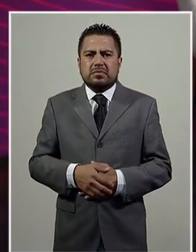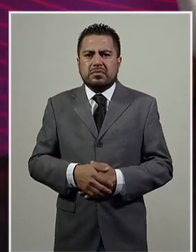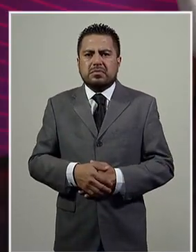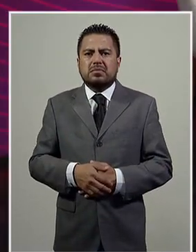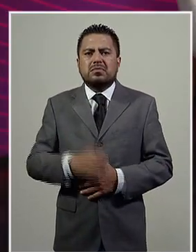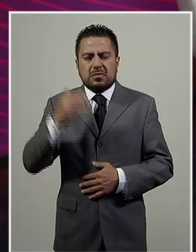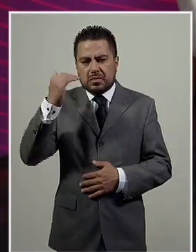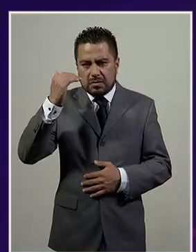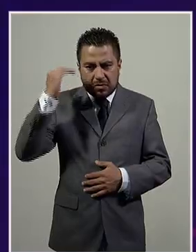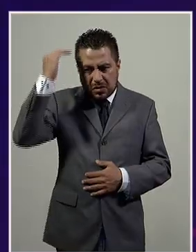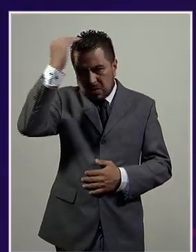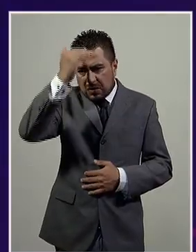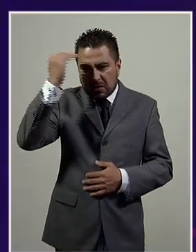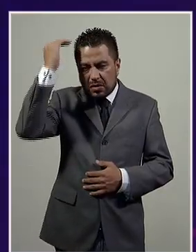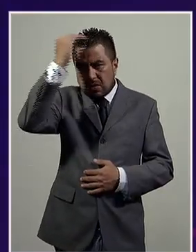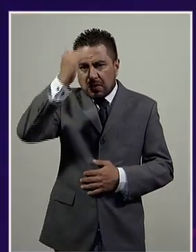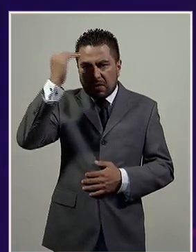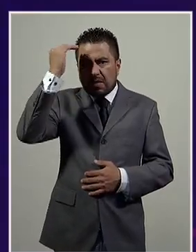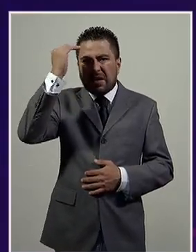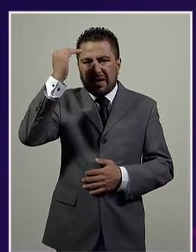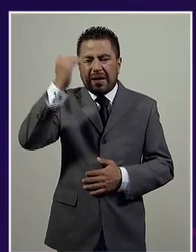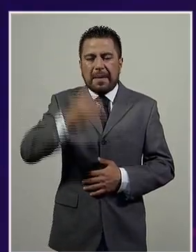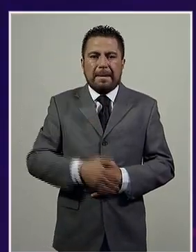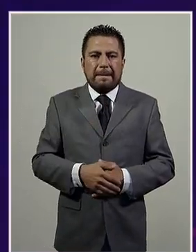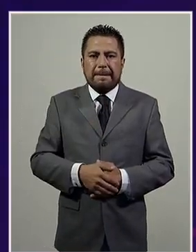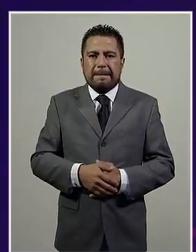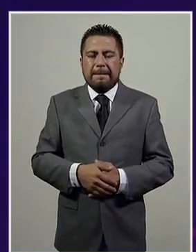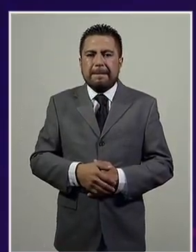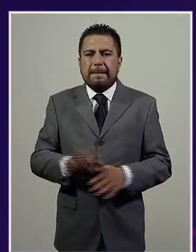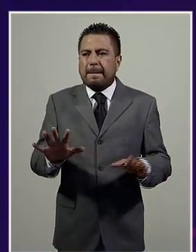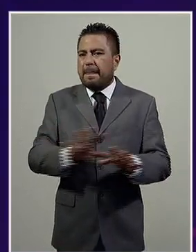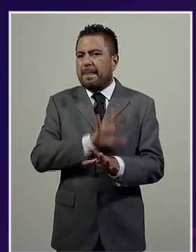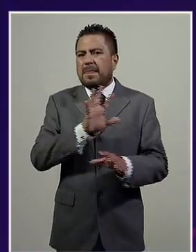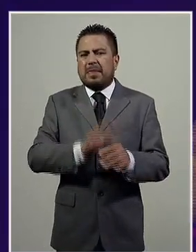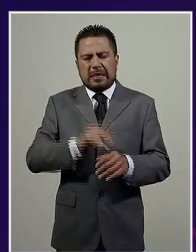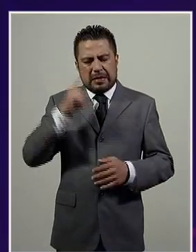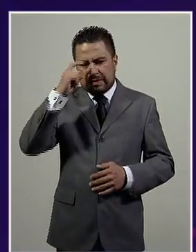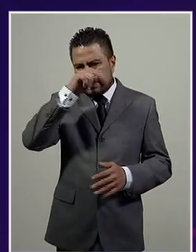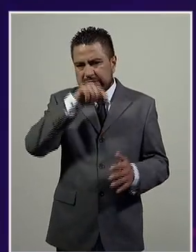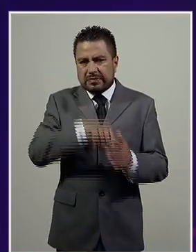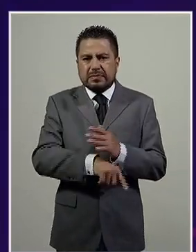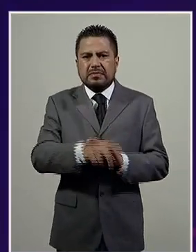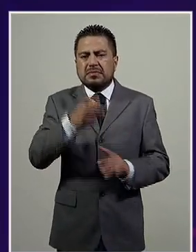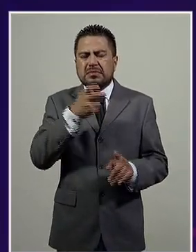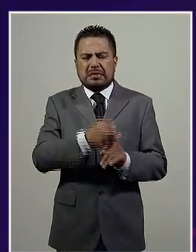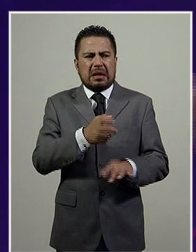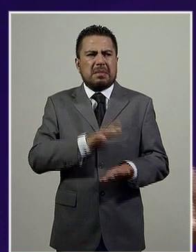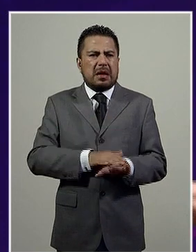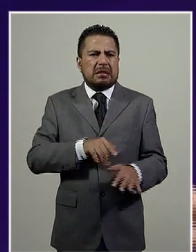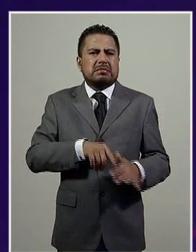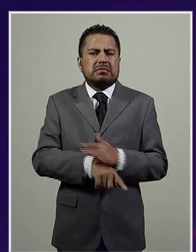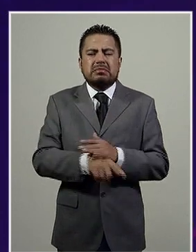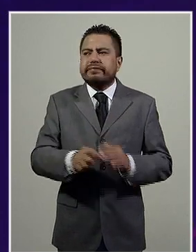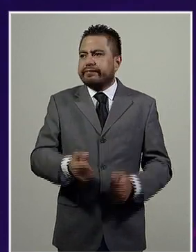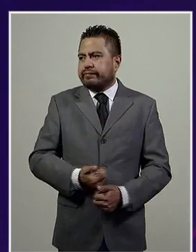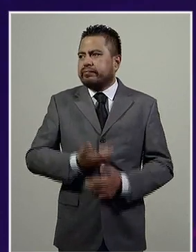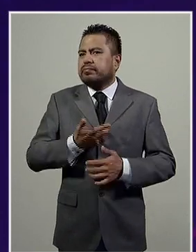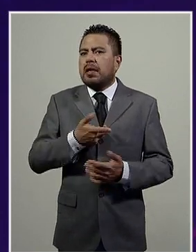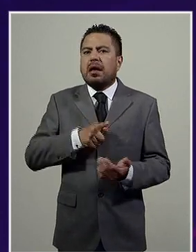el turbante, que es todo esto tan complejo y tan profundo que